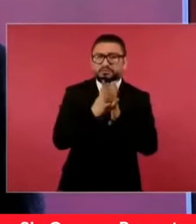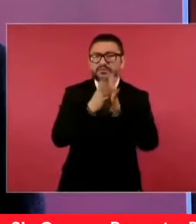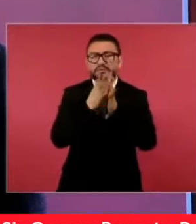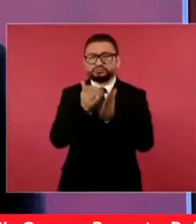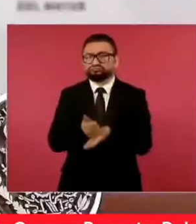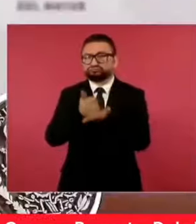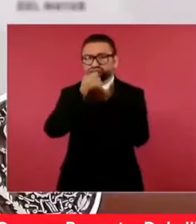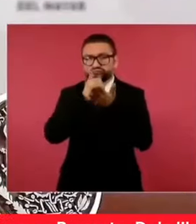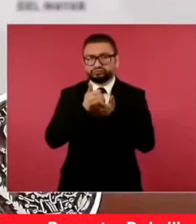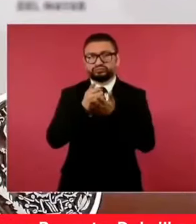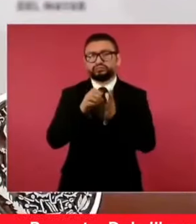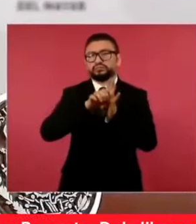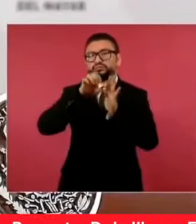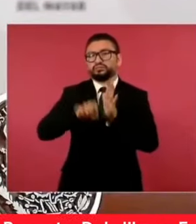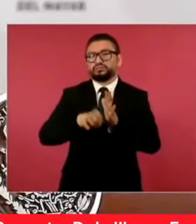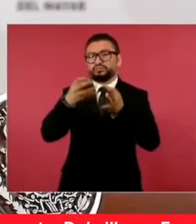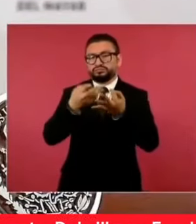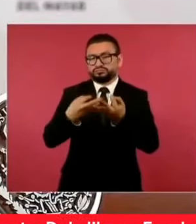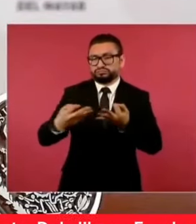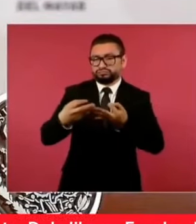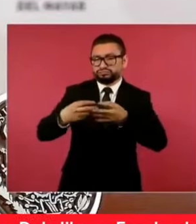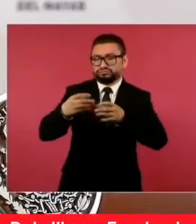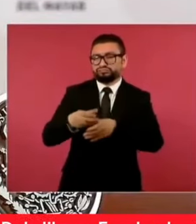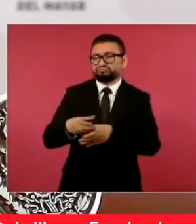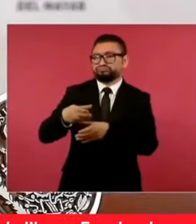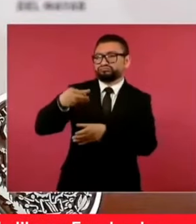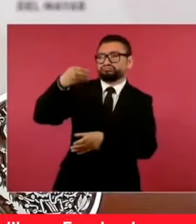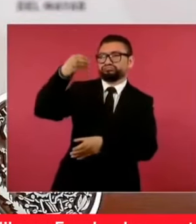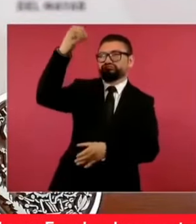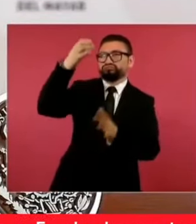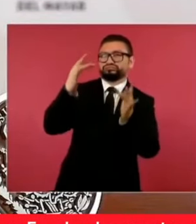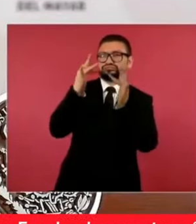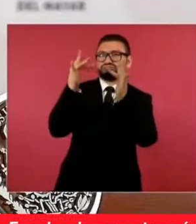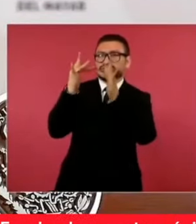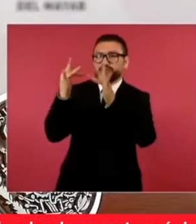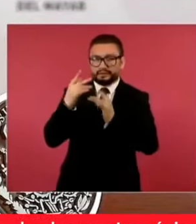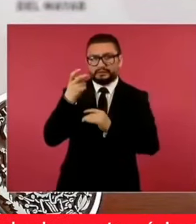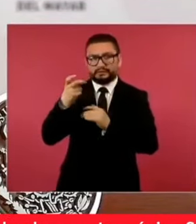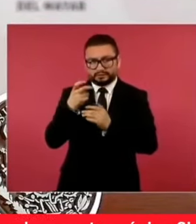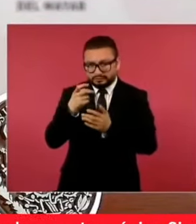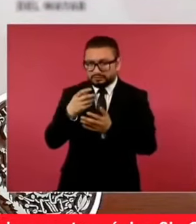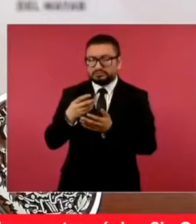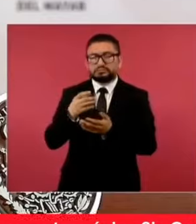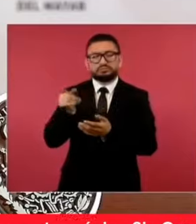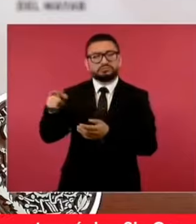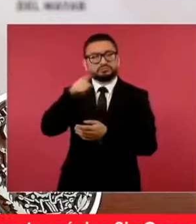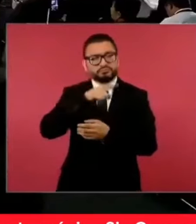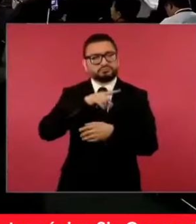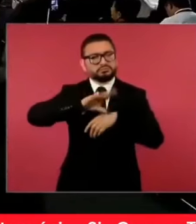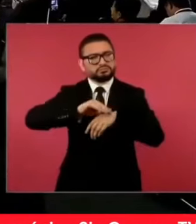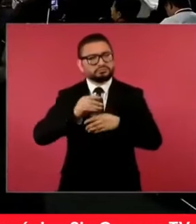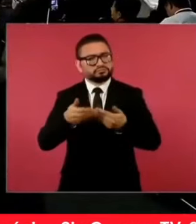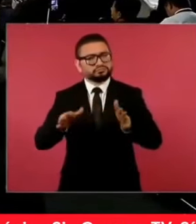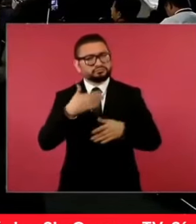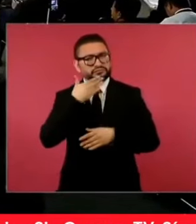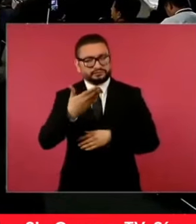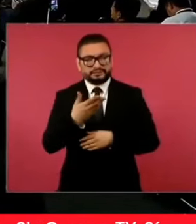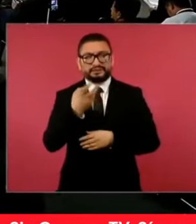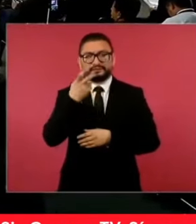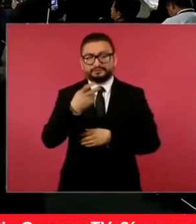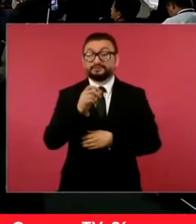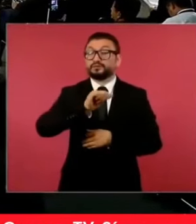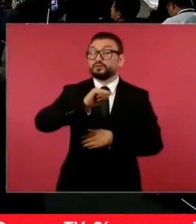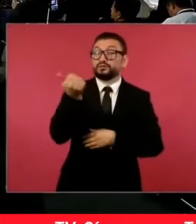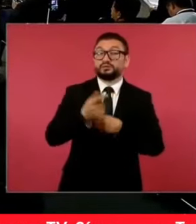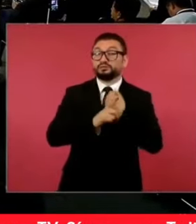proporcionado los terrenos para la instalación de las torres y antenas. Otro de los desafíos que enfrentamos tiene que